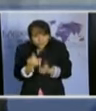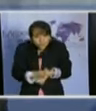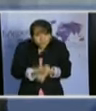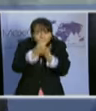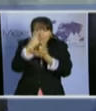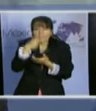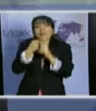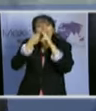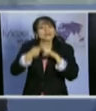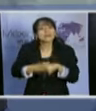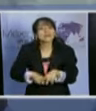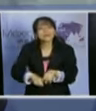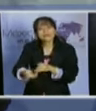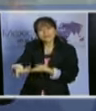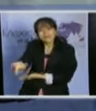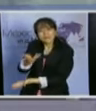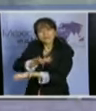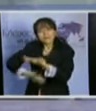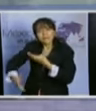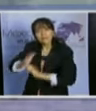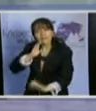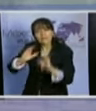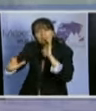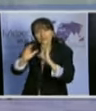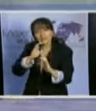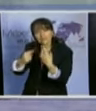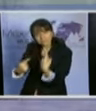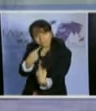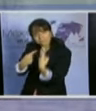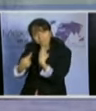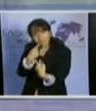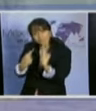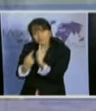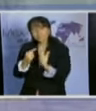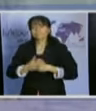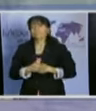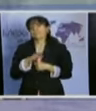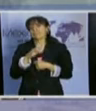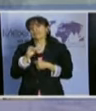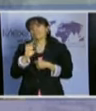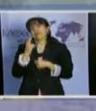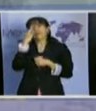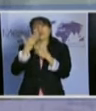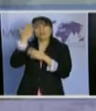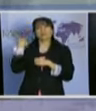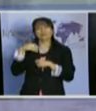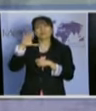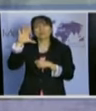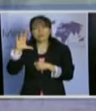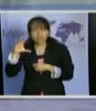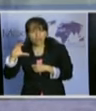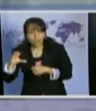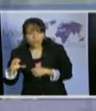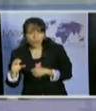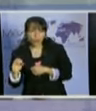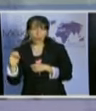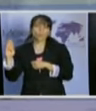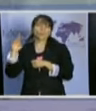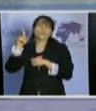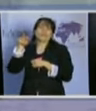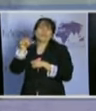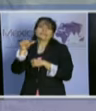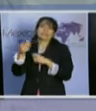Tanto en la primera de la serie de cumbres que podríamos situar en la COP16 en Cancún, hasta